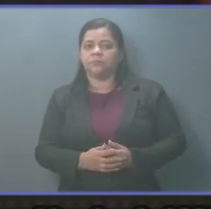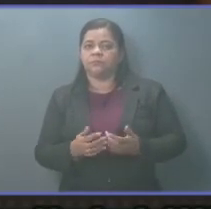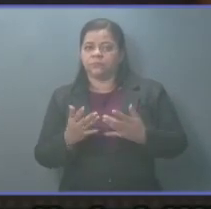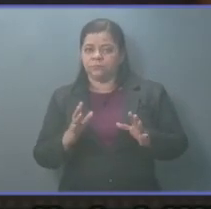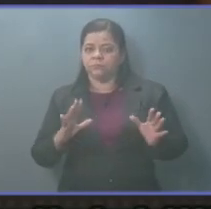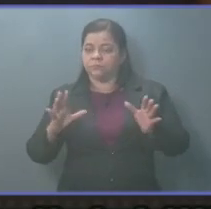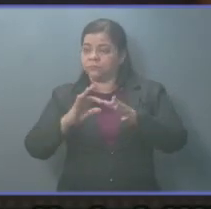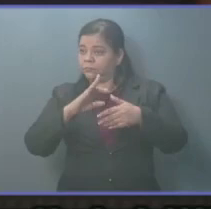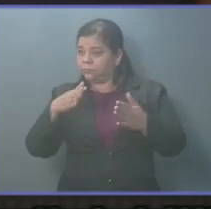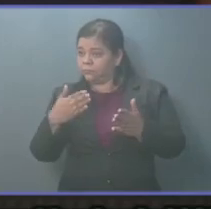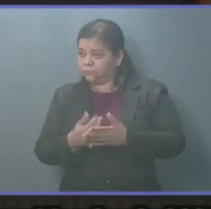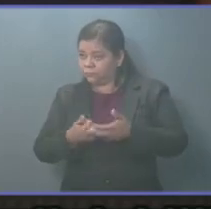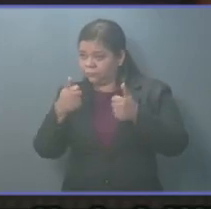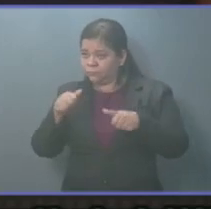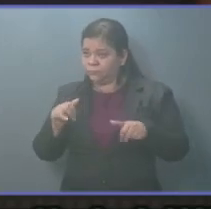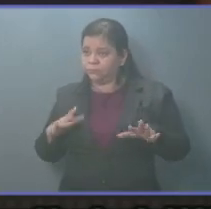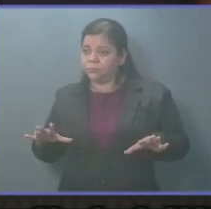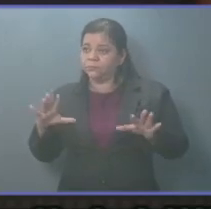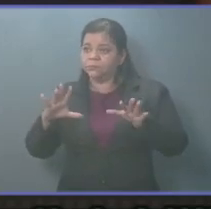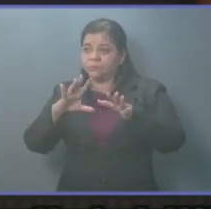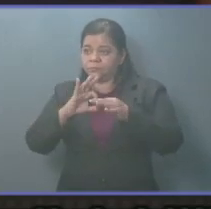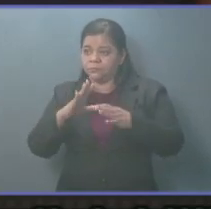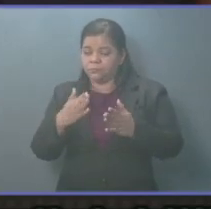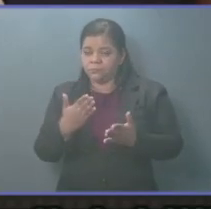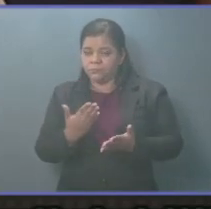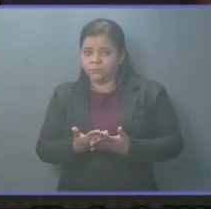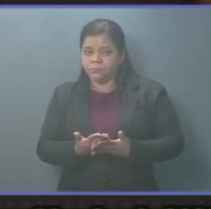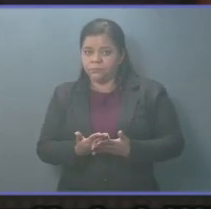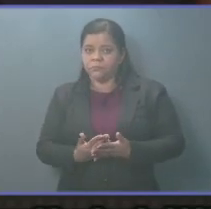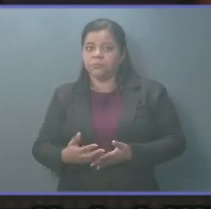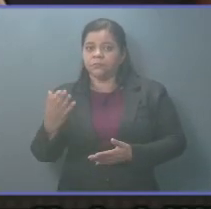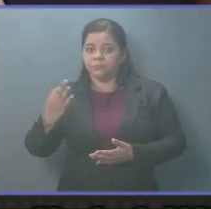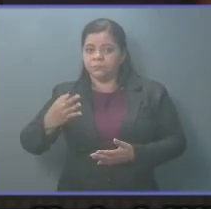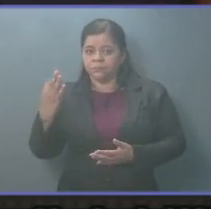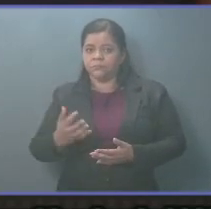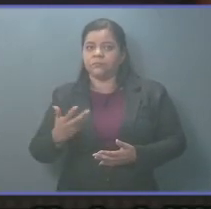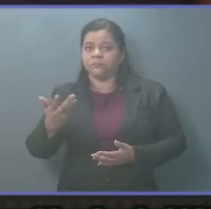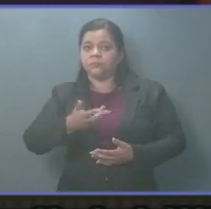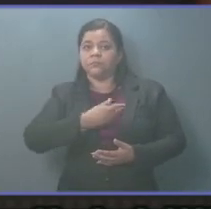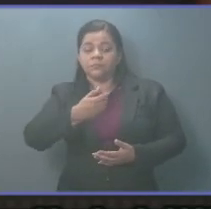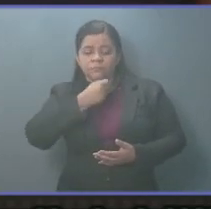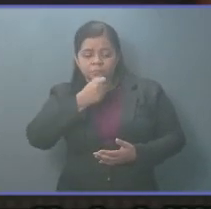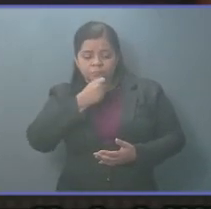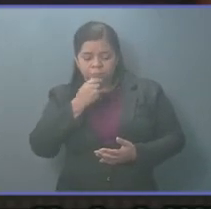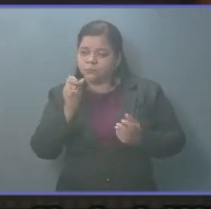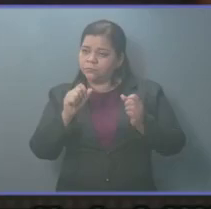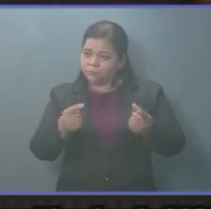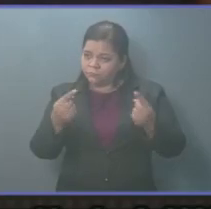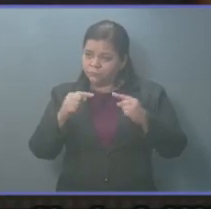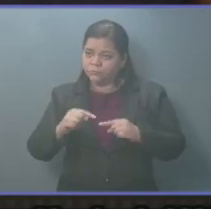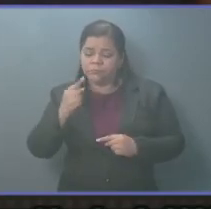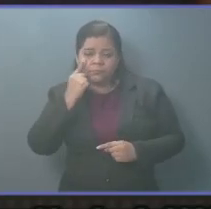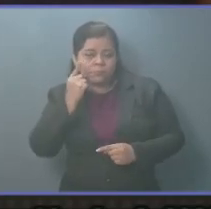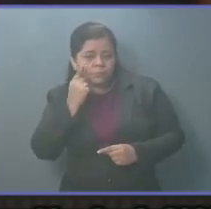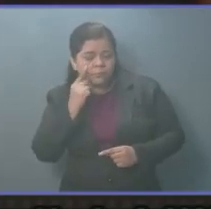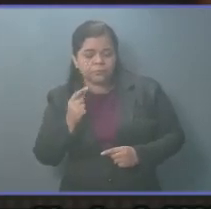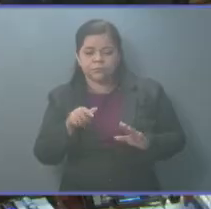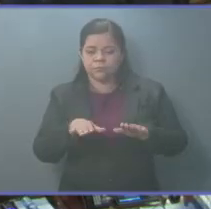estoy segura que usted sabe de dónde salió esa información para que usted viniera a supervisar. Gracias.